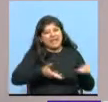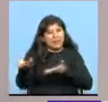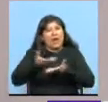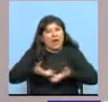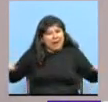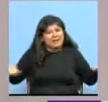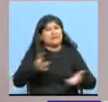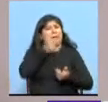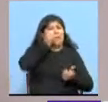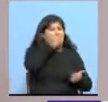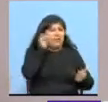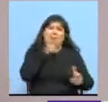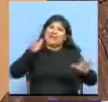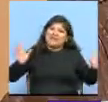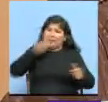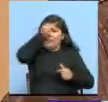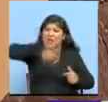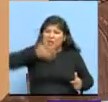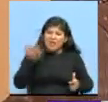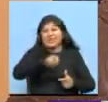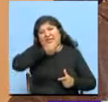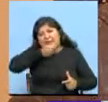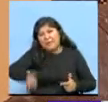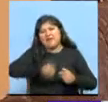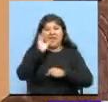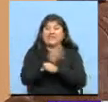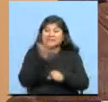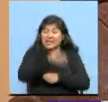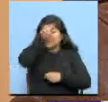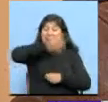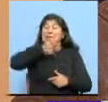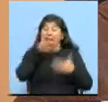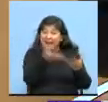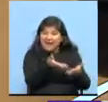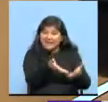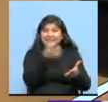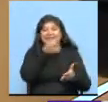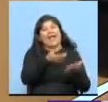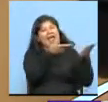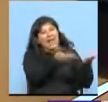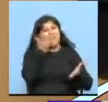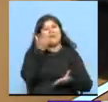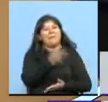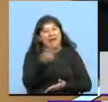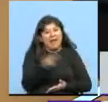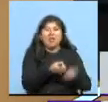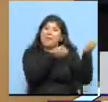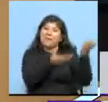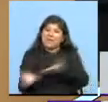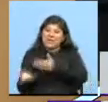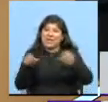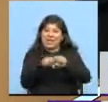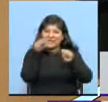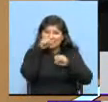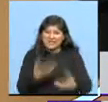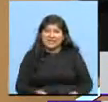hombre de cine, tal vez, Ian, y al papá también. Muy buenas tardes a ambos. Bienvenidos a Canal 7. Bueno, contanos, ¿desde